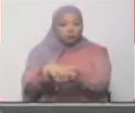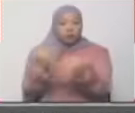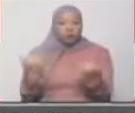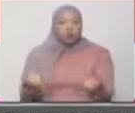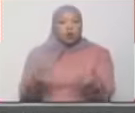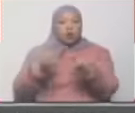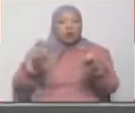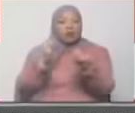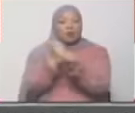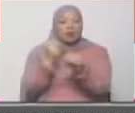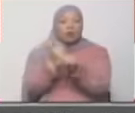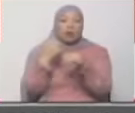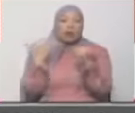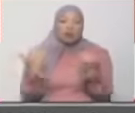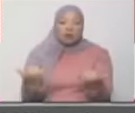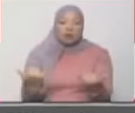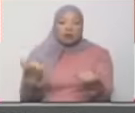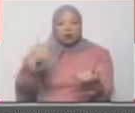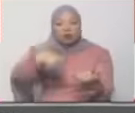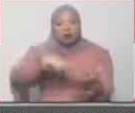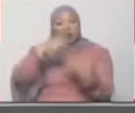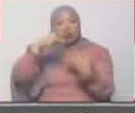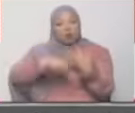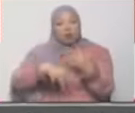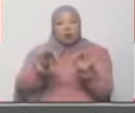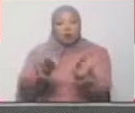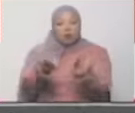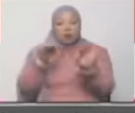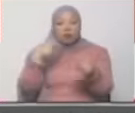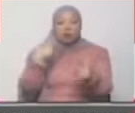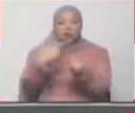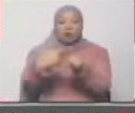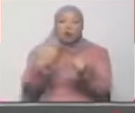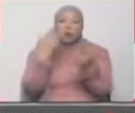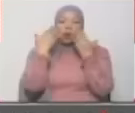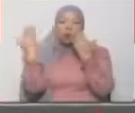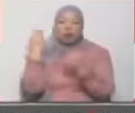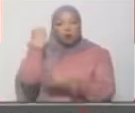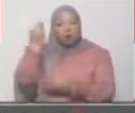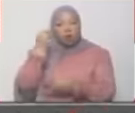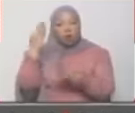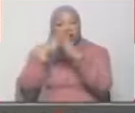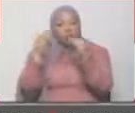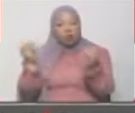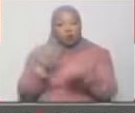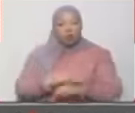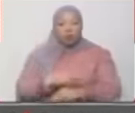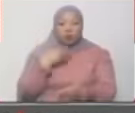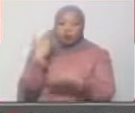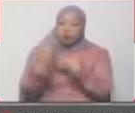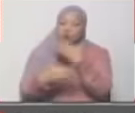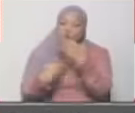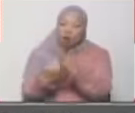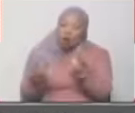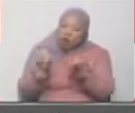tema que vamos a ver ahora en este programa especial, porque vamos a revisarlo todo, todo, todo,